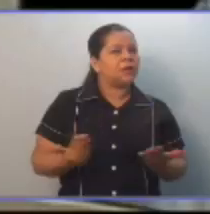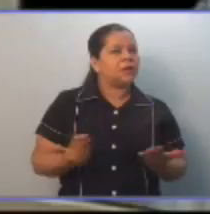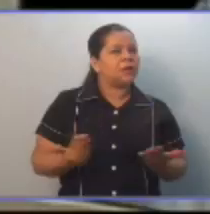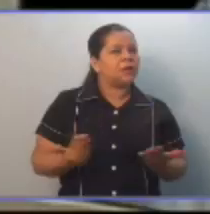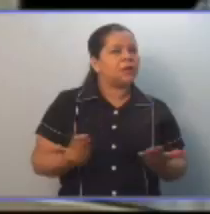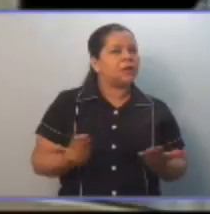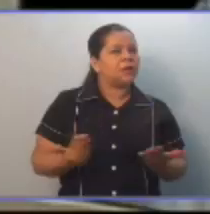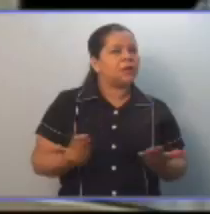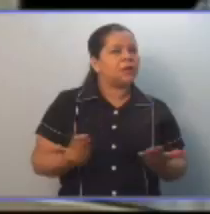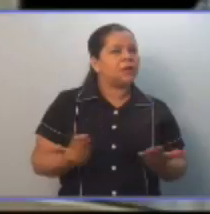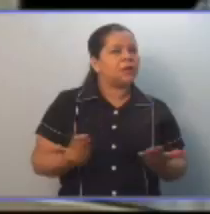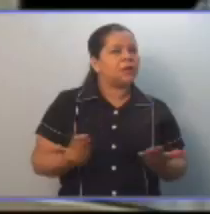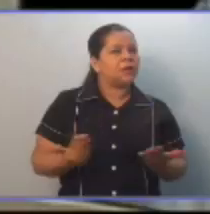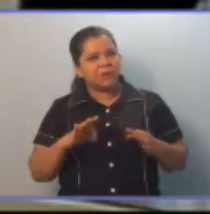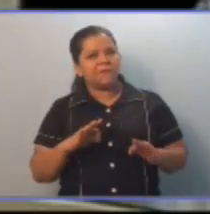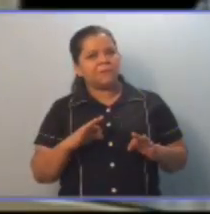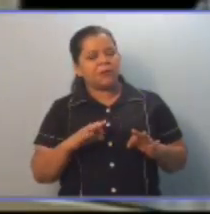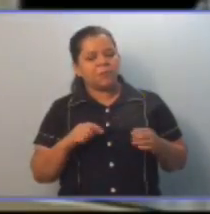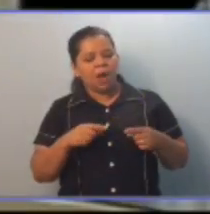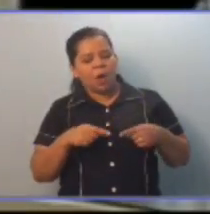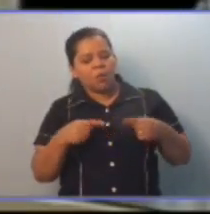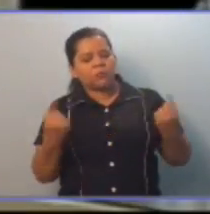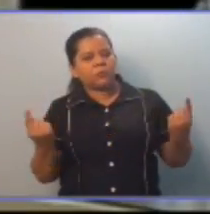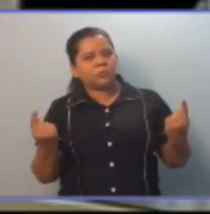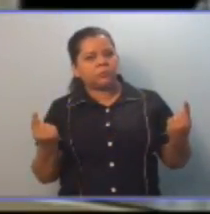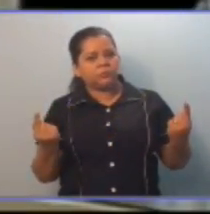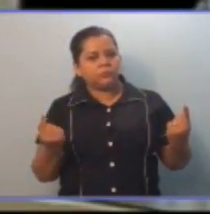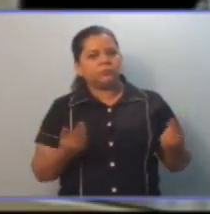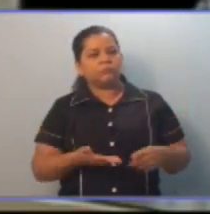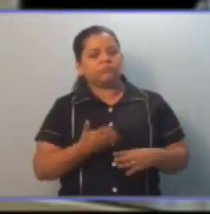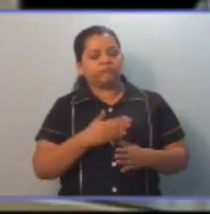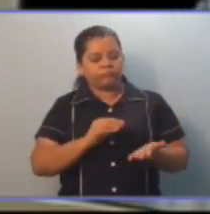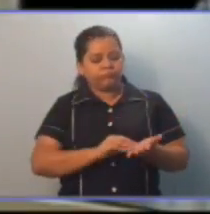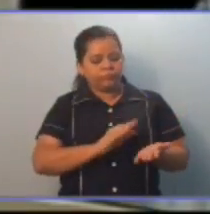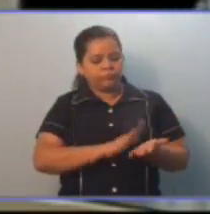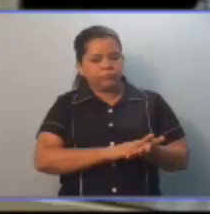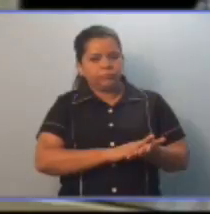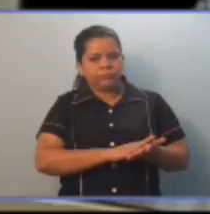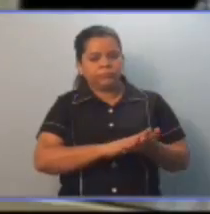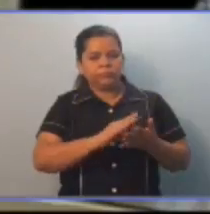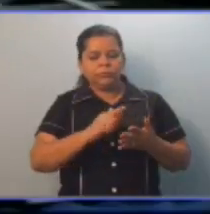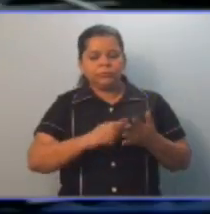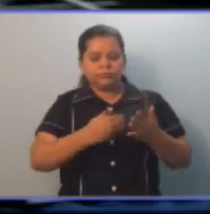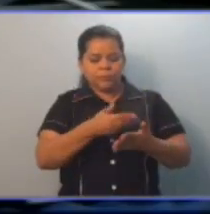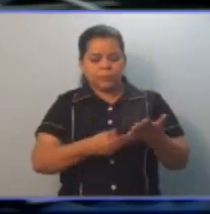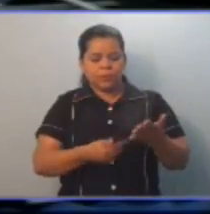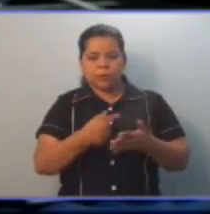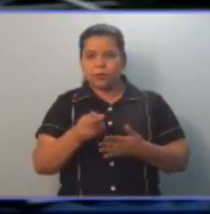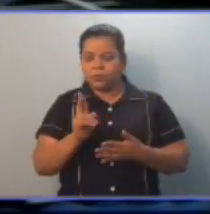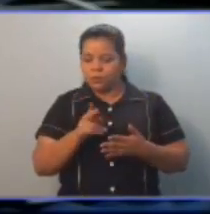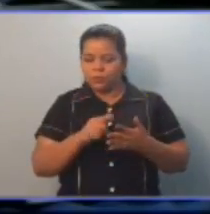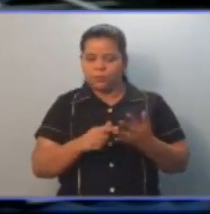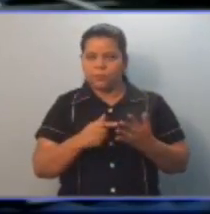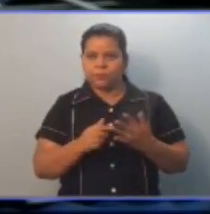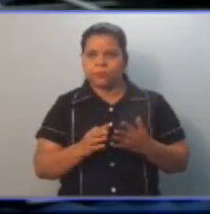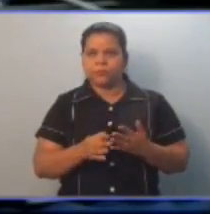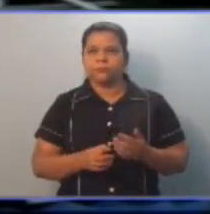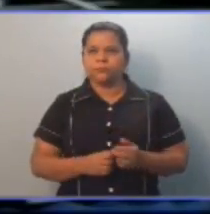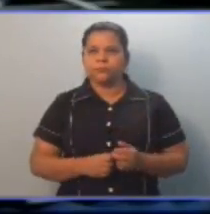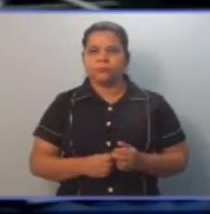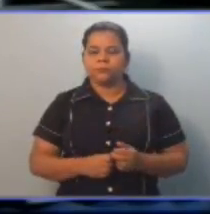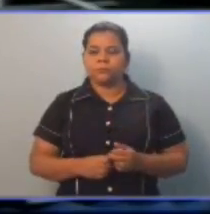efecto contrario a lo que está señalado expresamente en el texto de la misma?